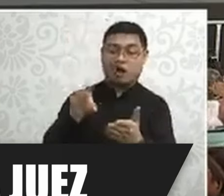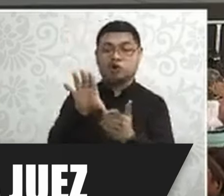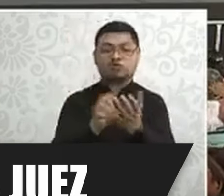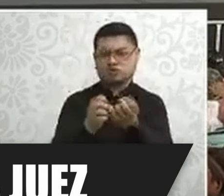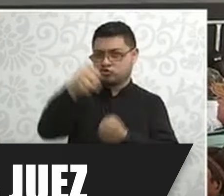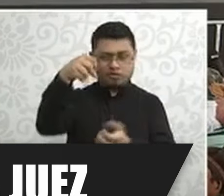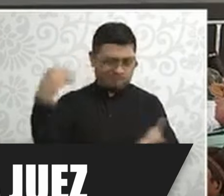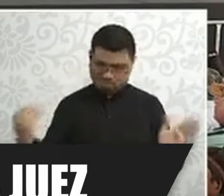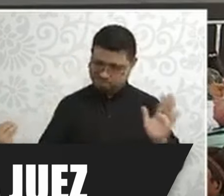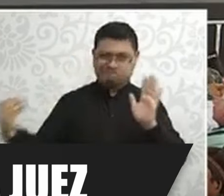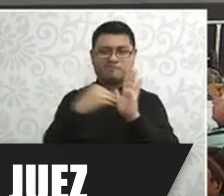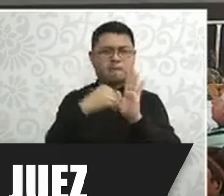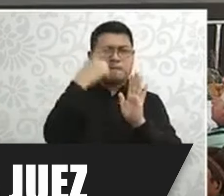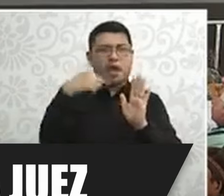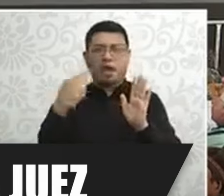pueda quitar.